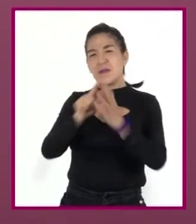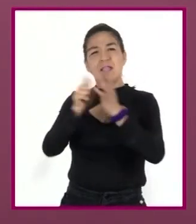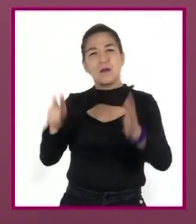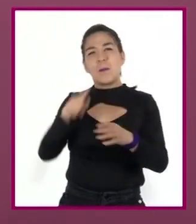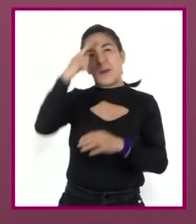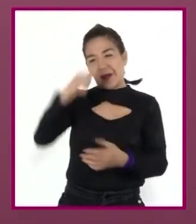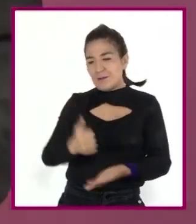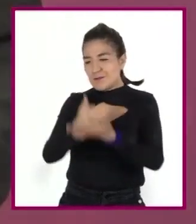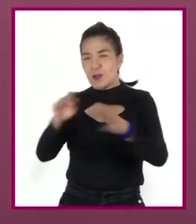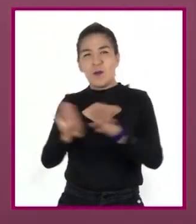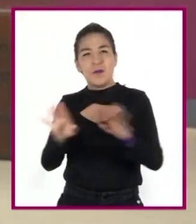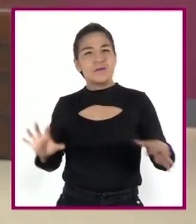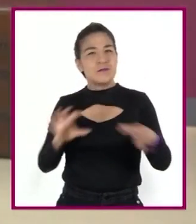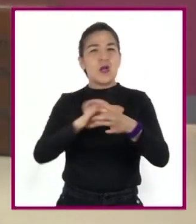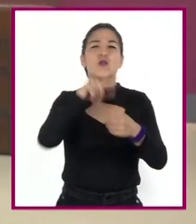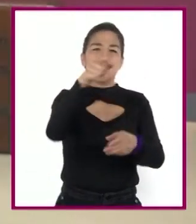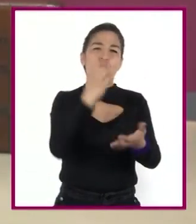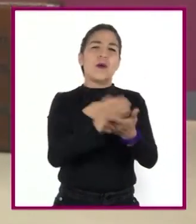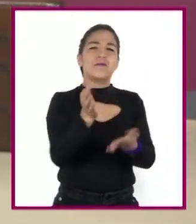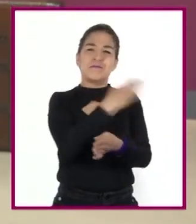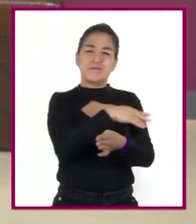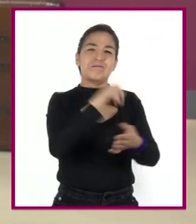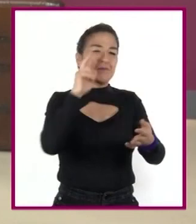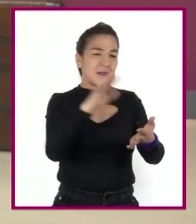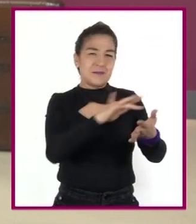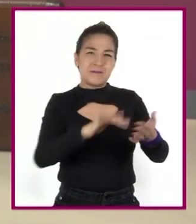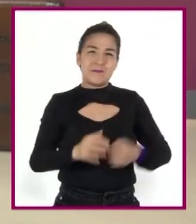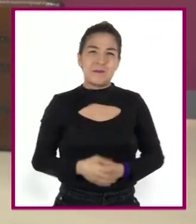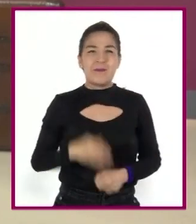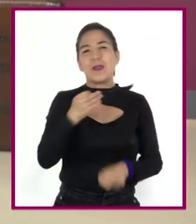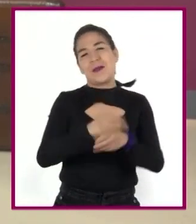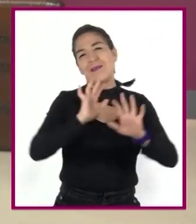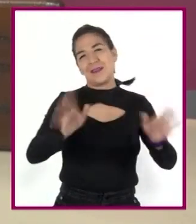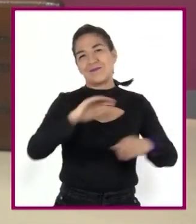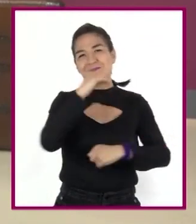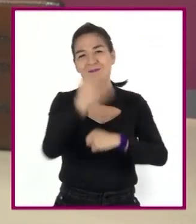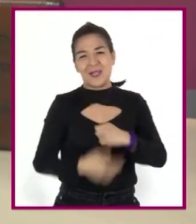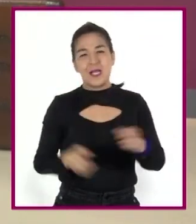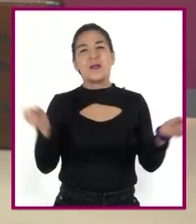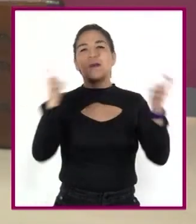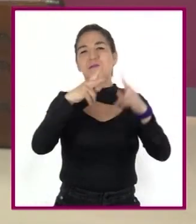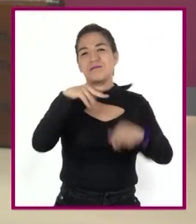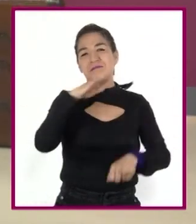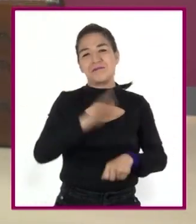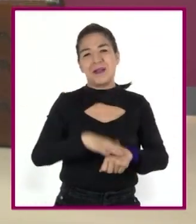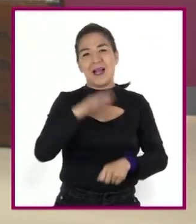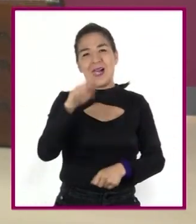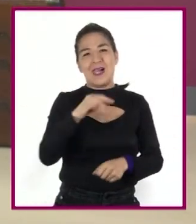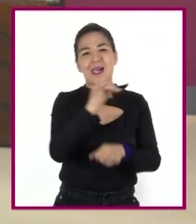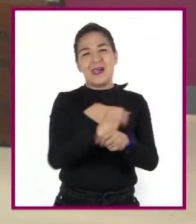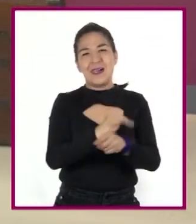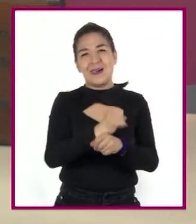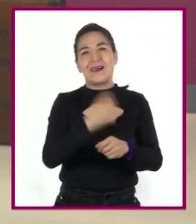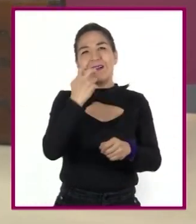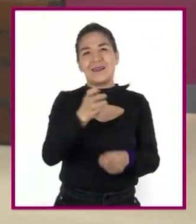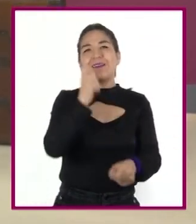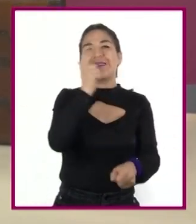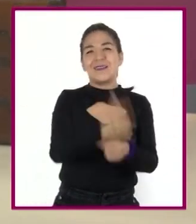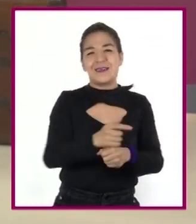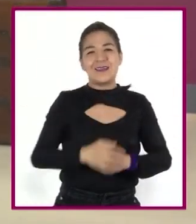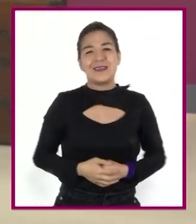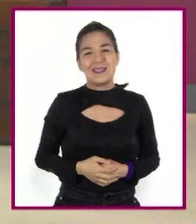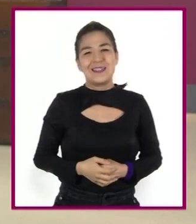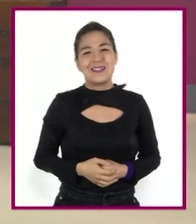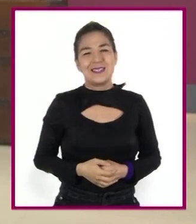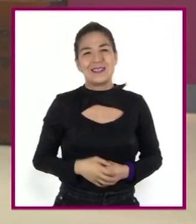y en sus notas. ¡Listo! Terminamos, pero aún nos queda mucho por explorar y descubrir, así